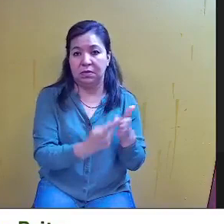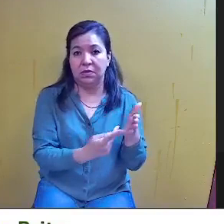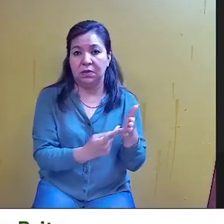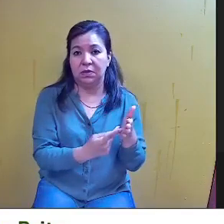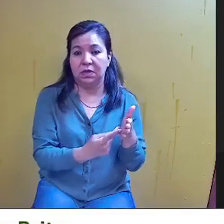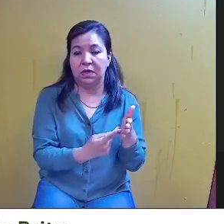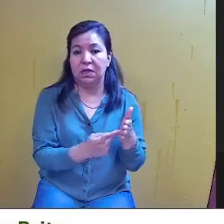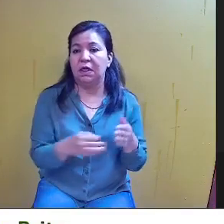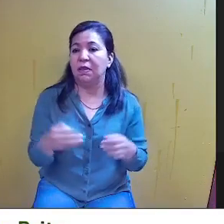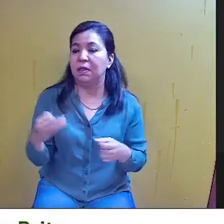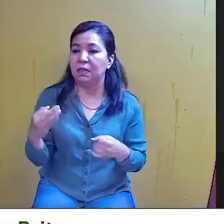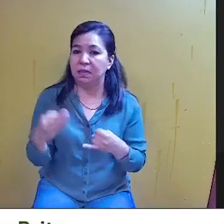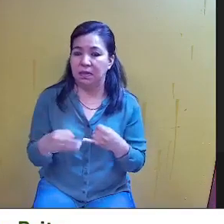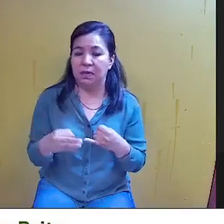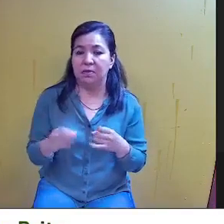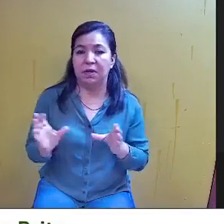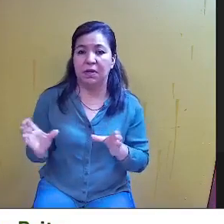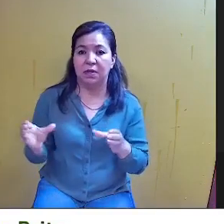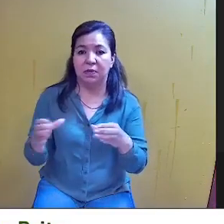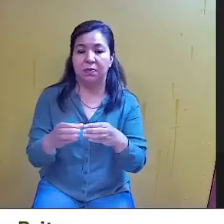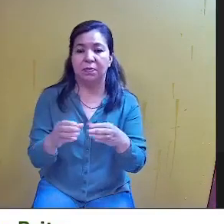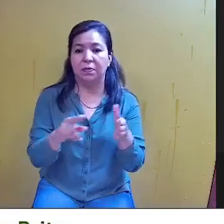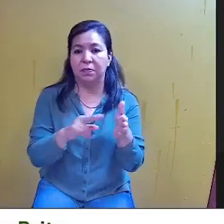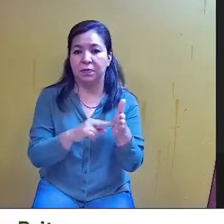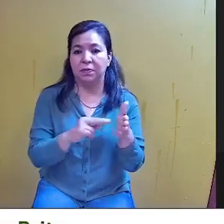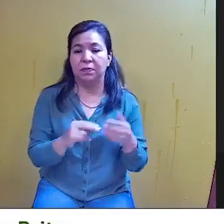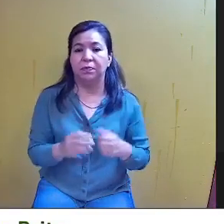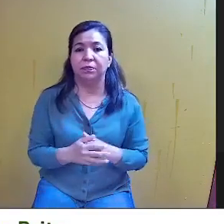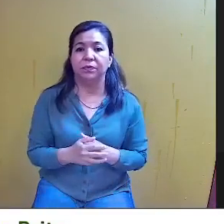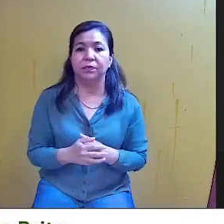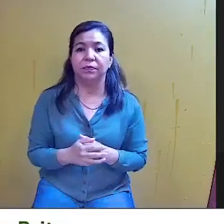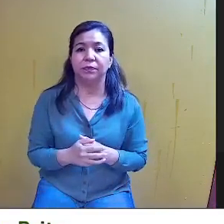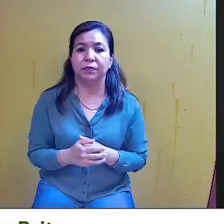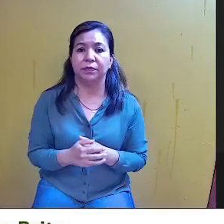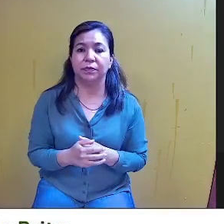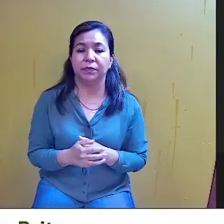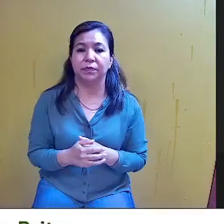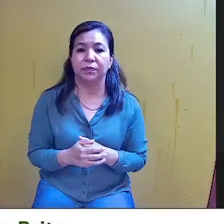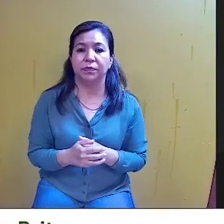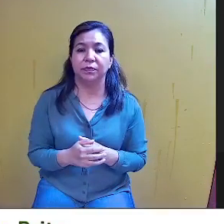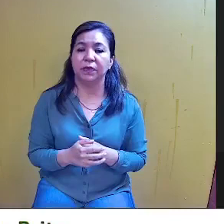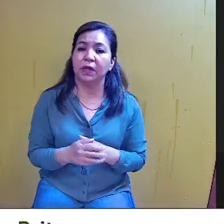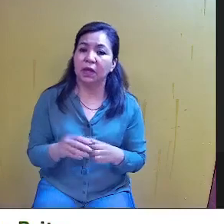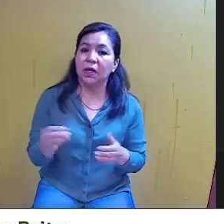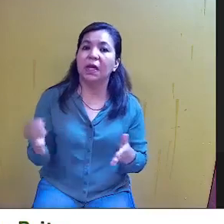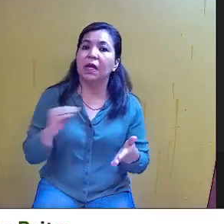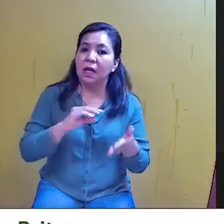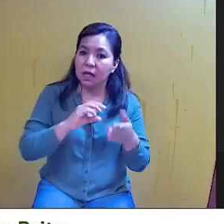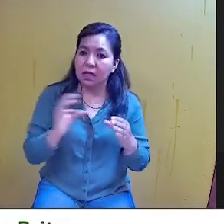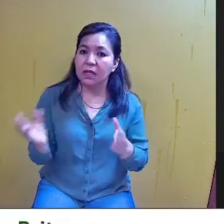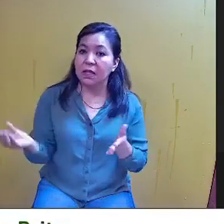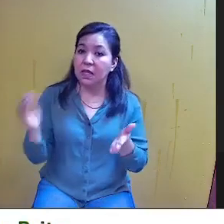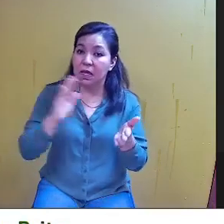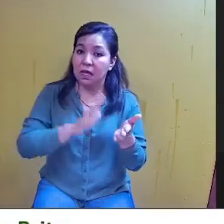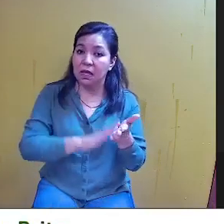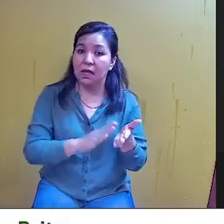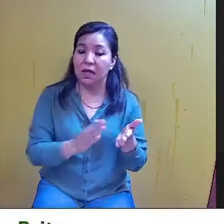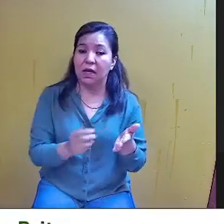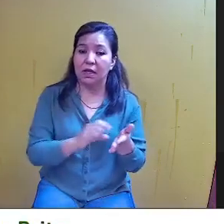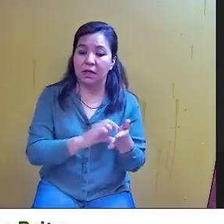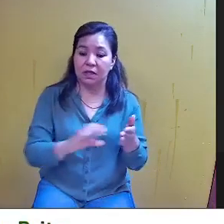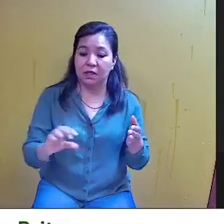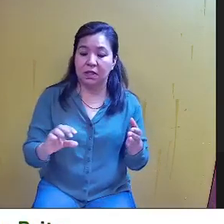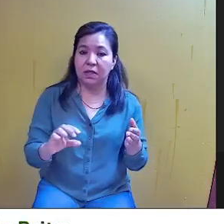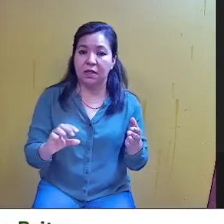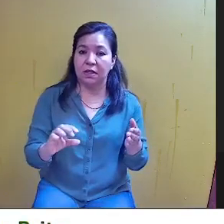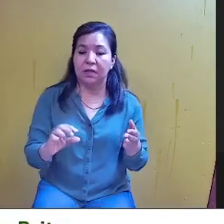sesión, por favor. Y agréguese el voto particular al expediente del magistrado José Inés